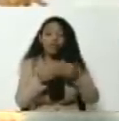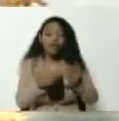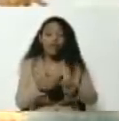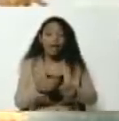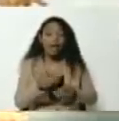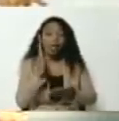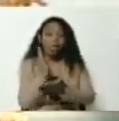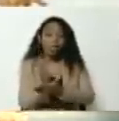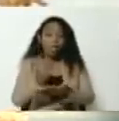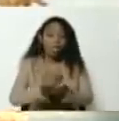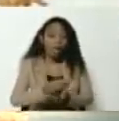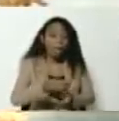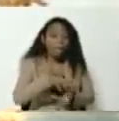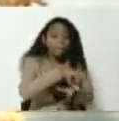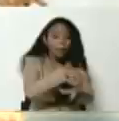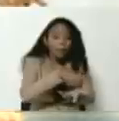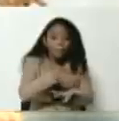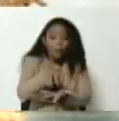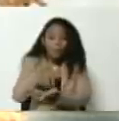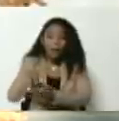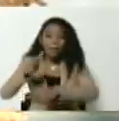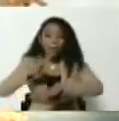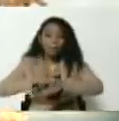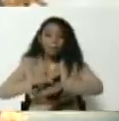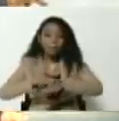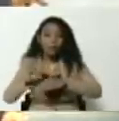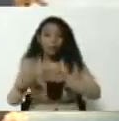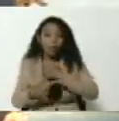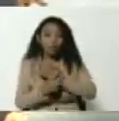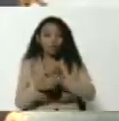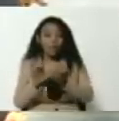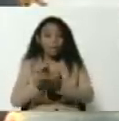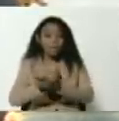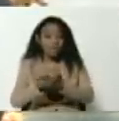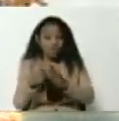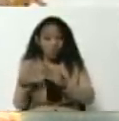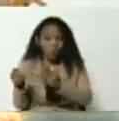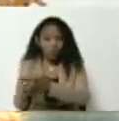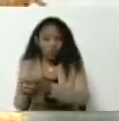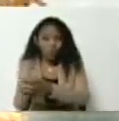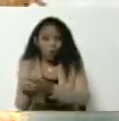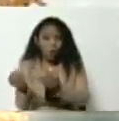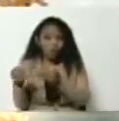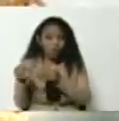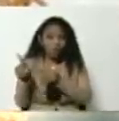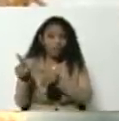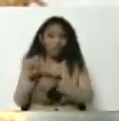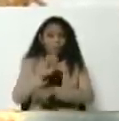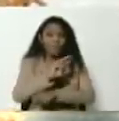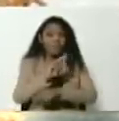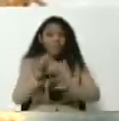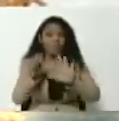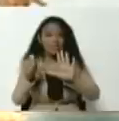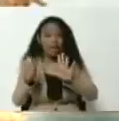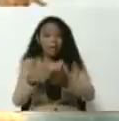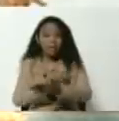repartir entre paraguayos y Guaidó y sus amigos y Trocconi, era de